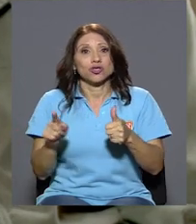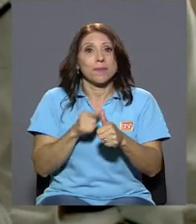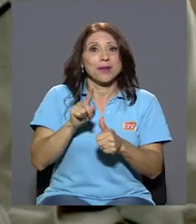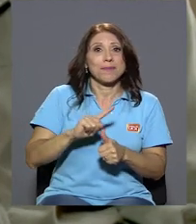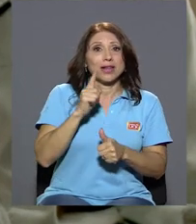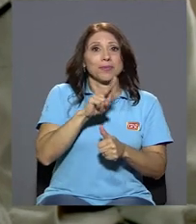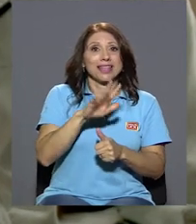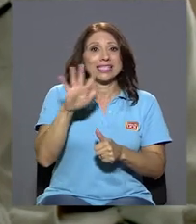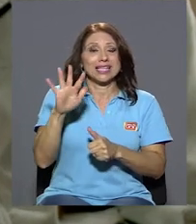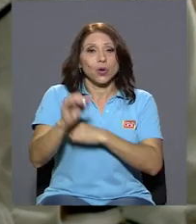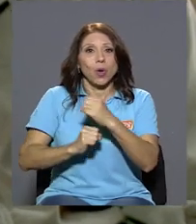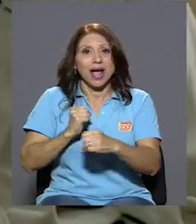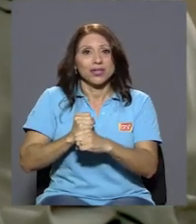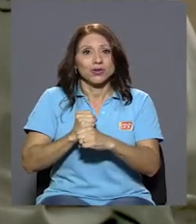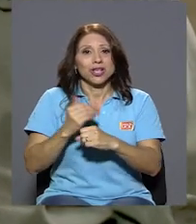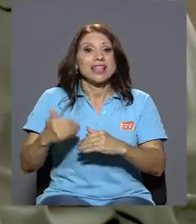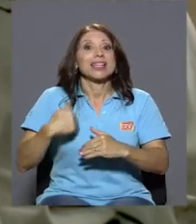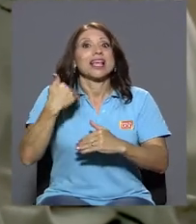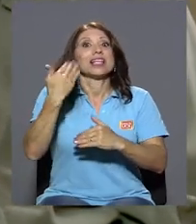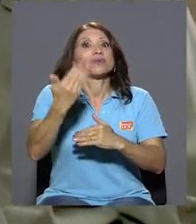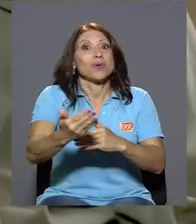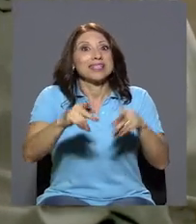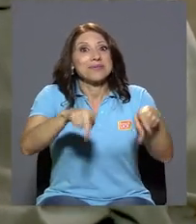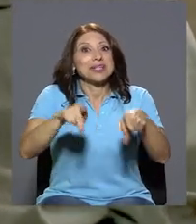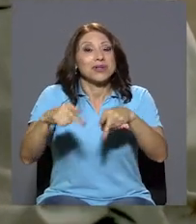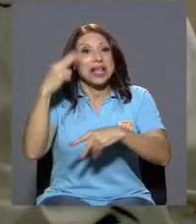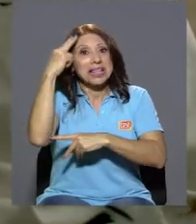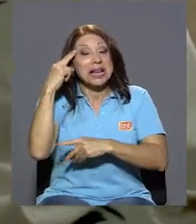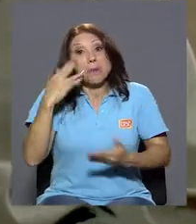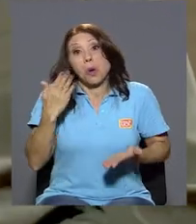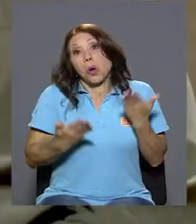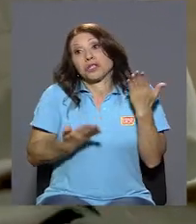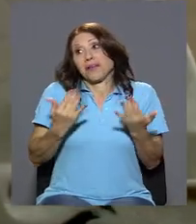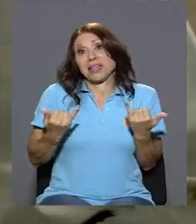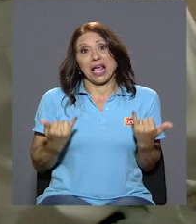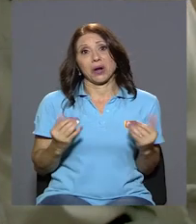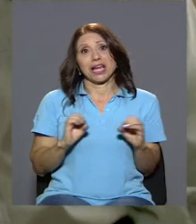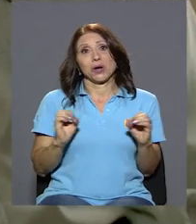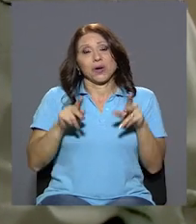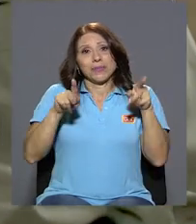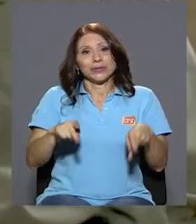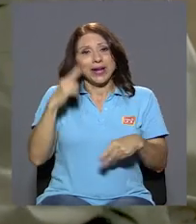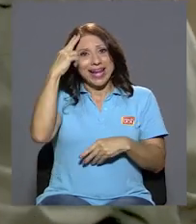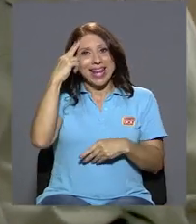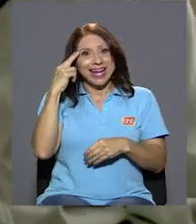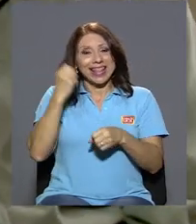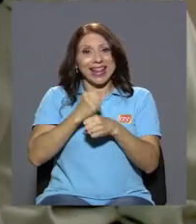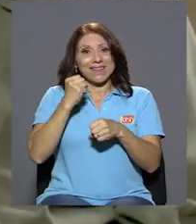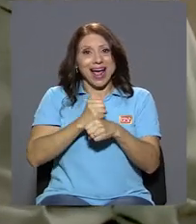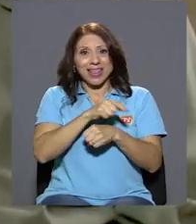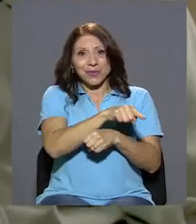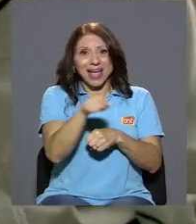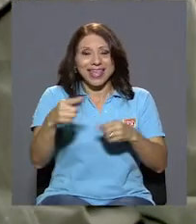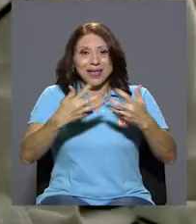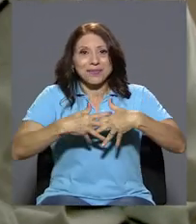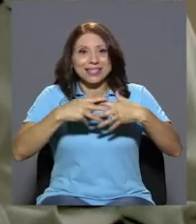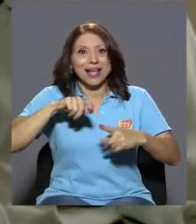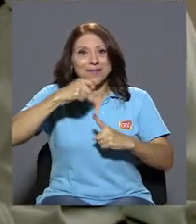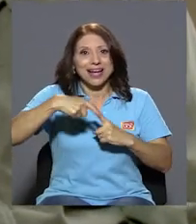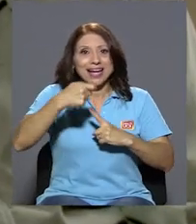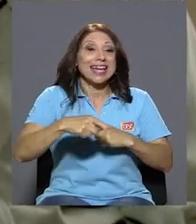diego la gente negra posiblemente hoy no hay ningún solo entre personas negra trabajando allí en las bananeras pero